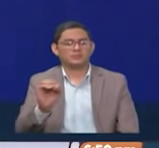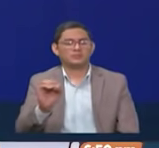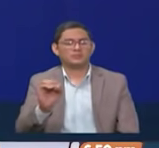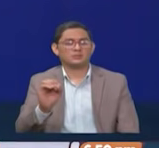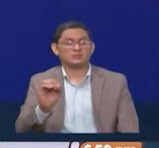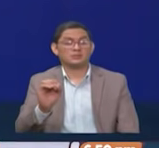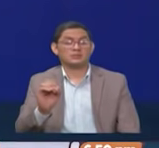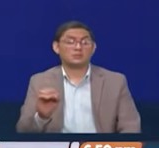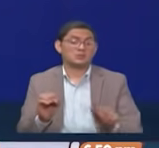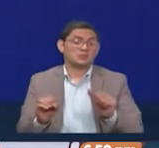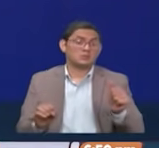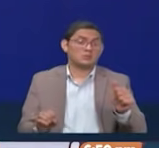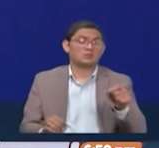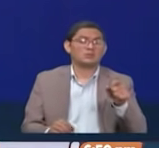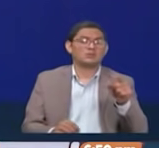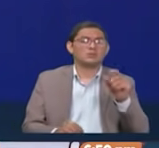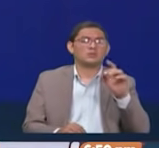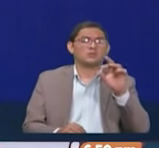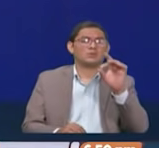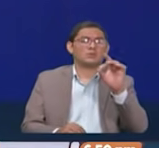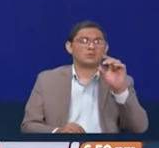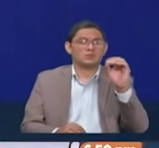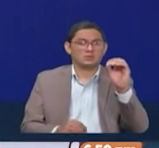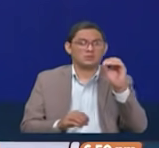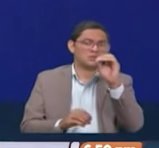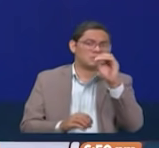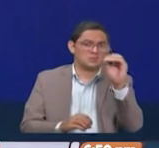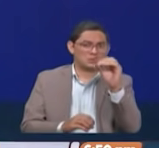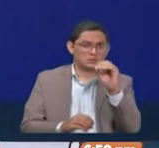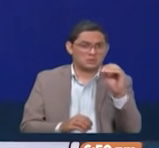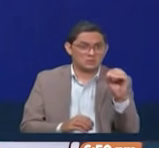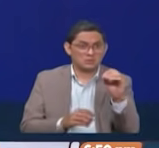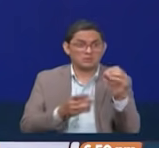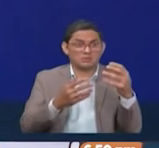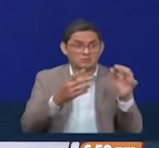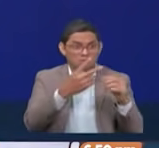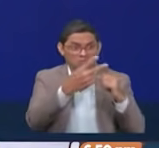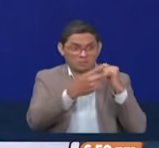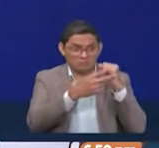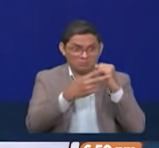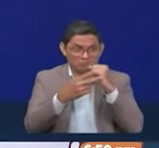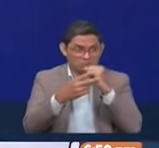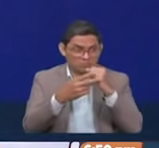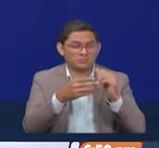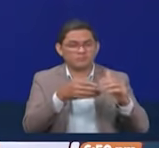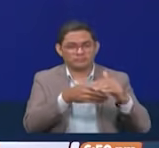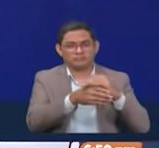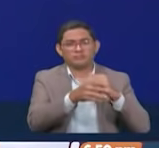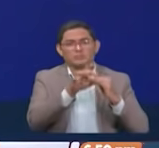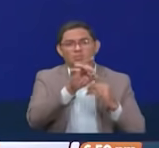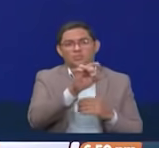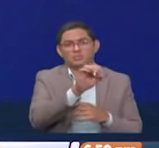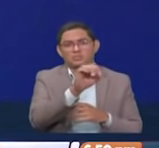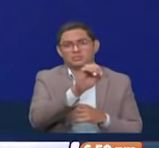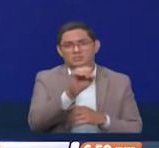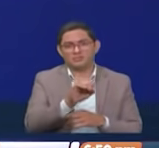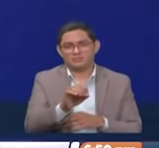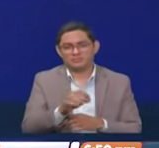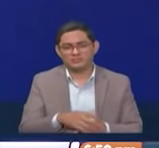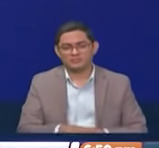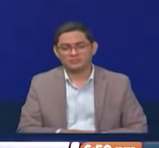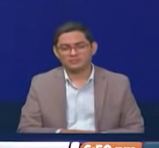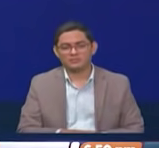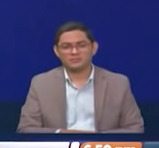80 por ciento para la población vacunada un esquema completo esto dependerá